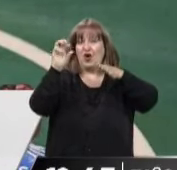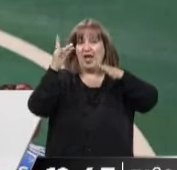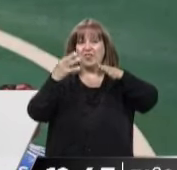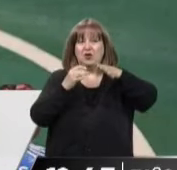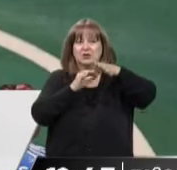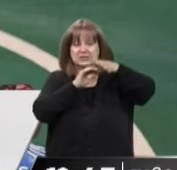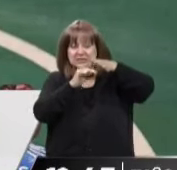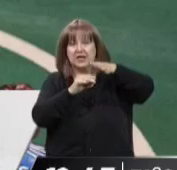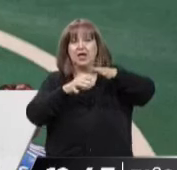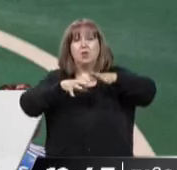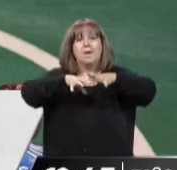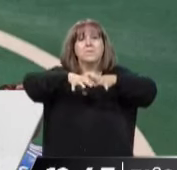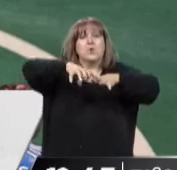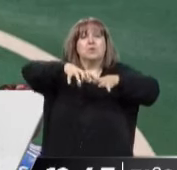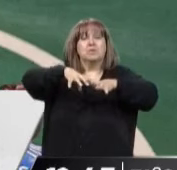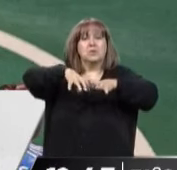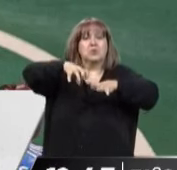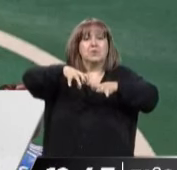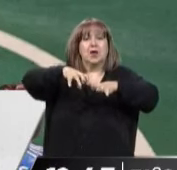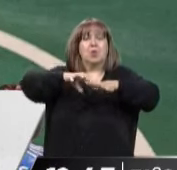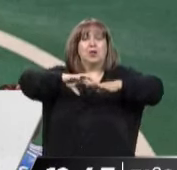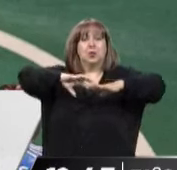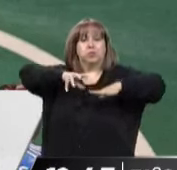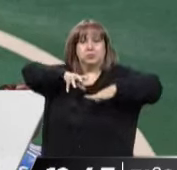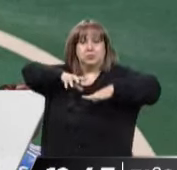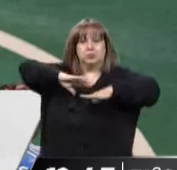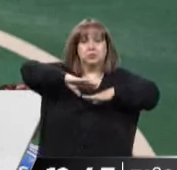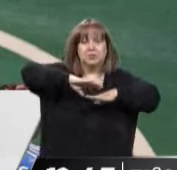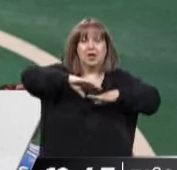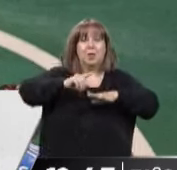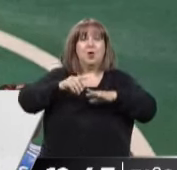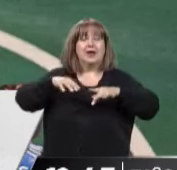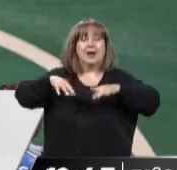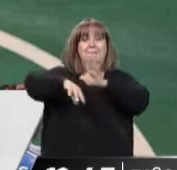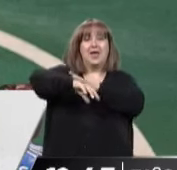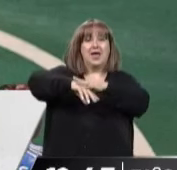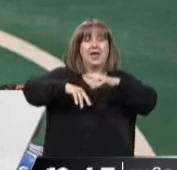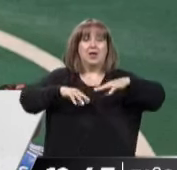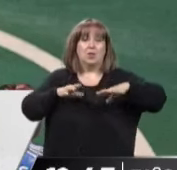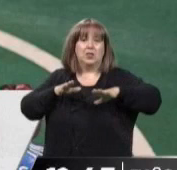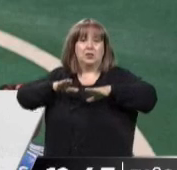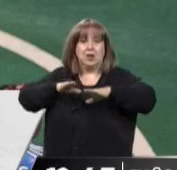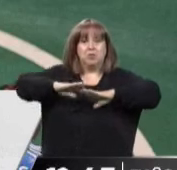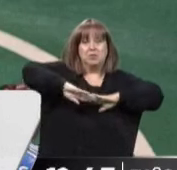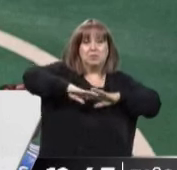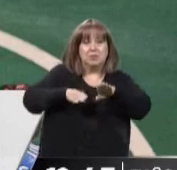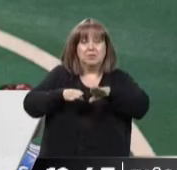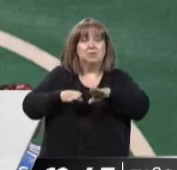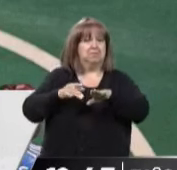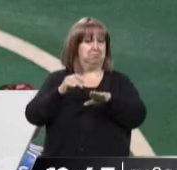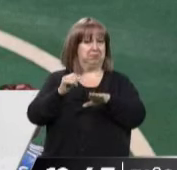cromado, logra mayor soporte en los cambios de dirección. Mirá cómo está diseñado este botín y posee un